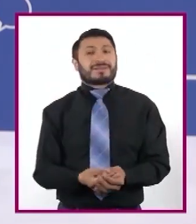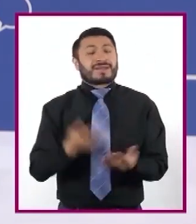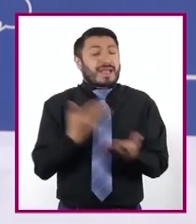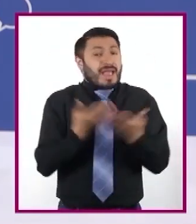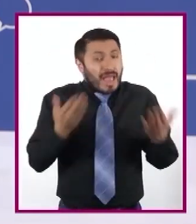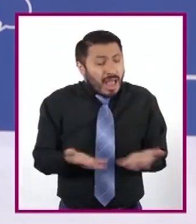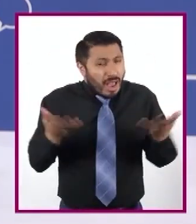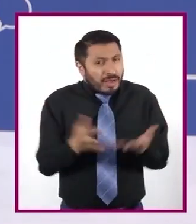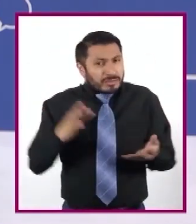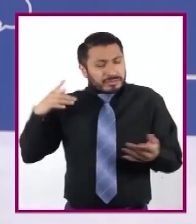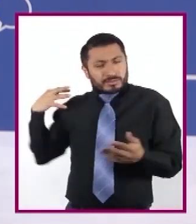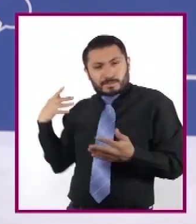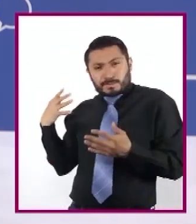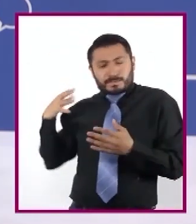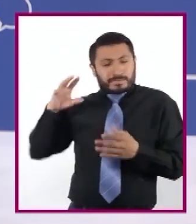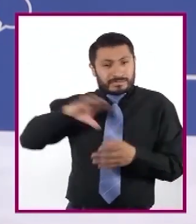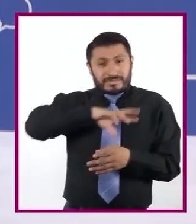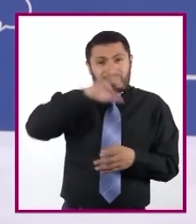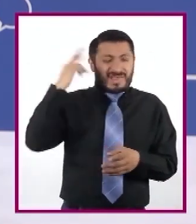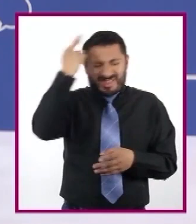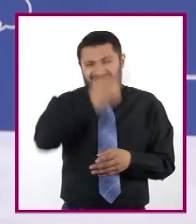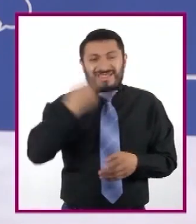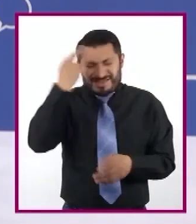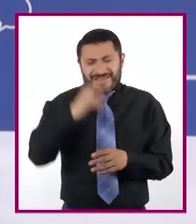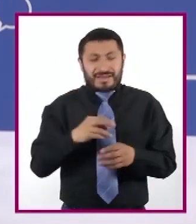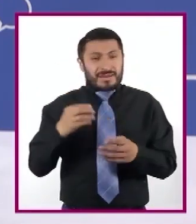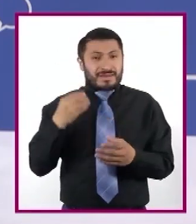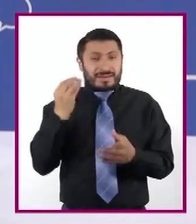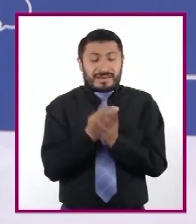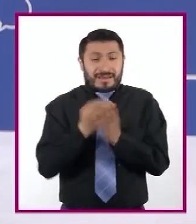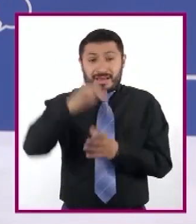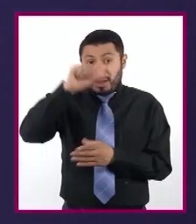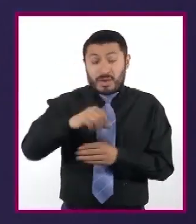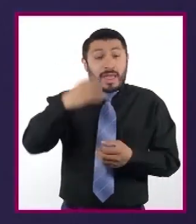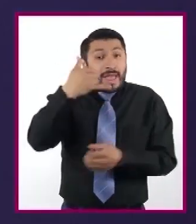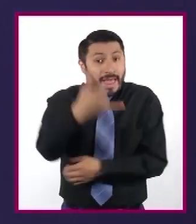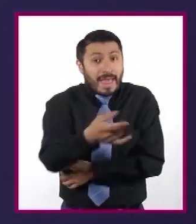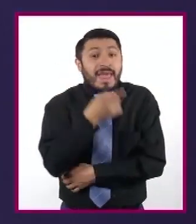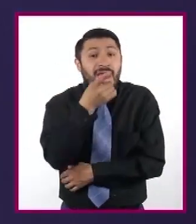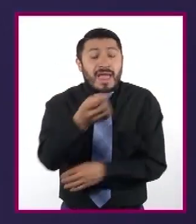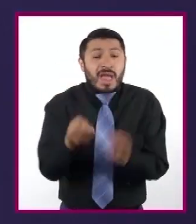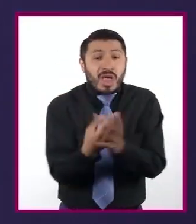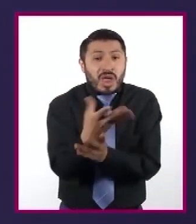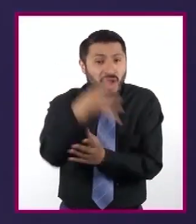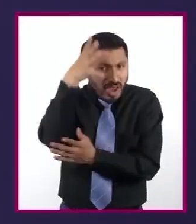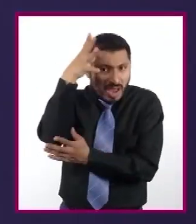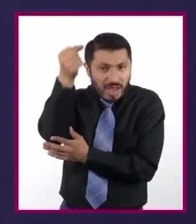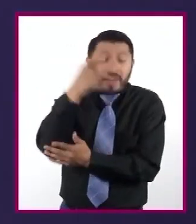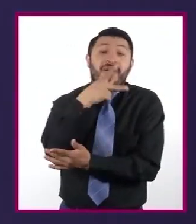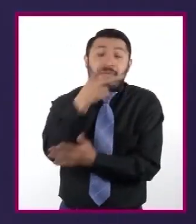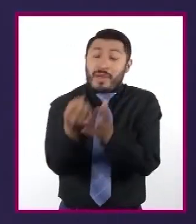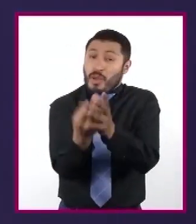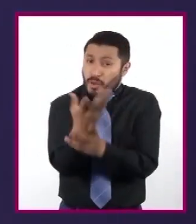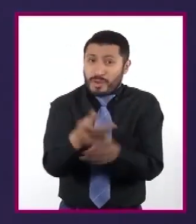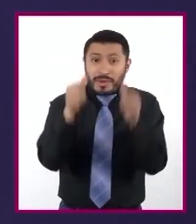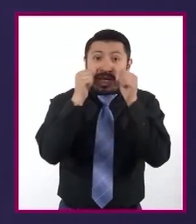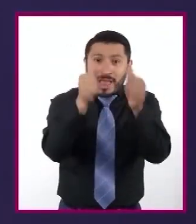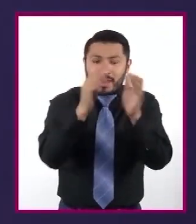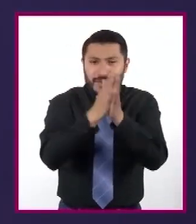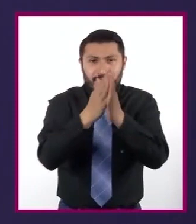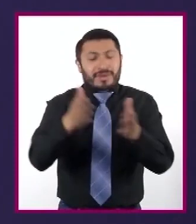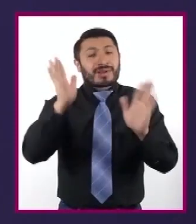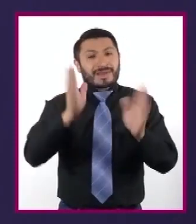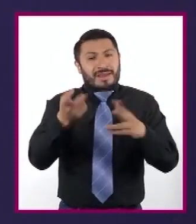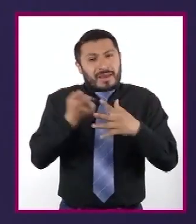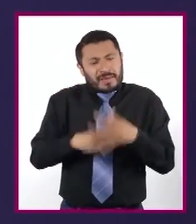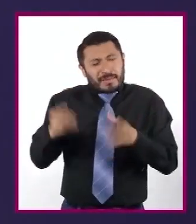una retroalimentación y a mencionar nuevos conceptos. Pongan mucha atención. Como hemos dicho desde el